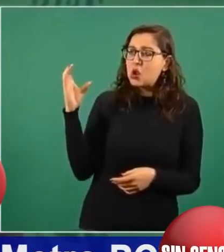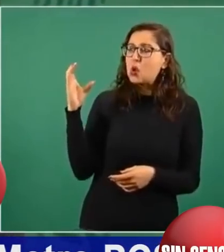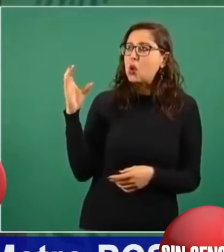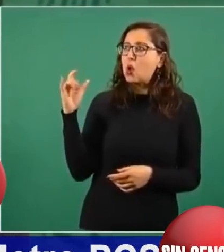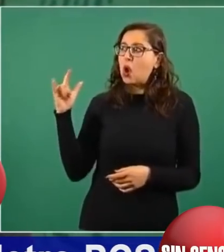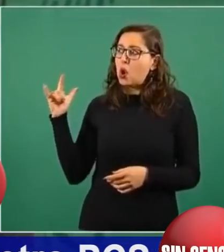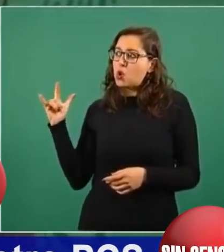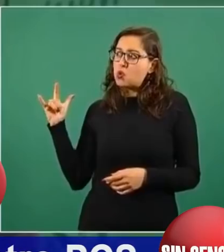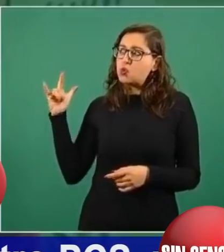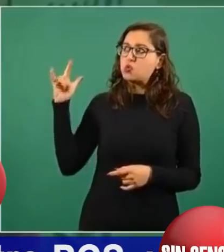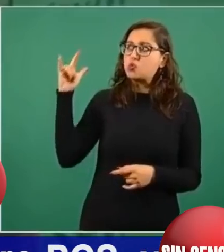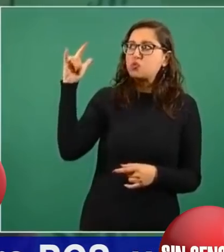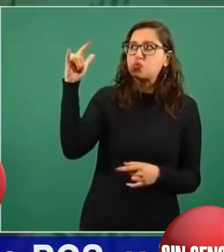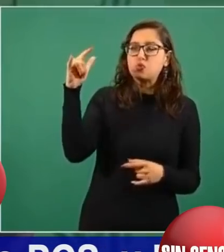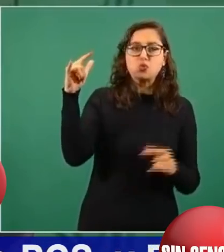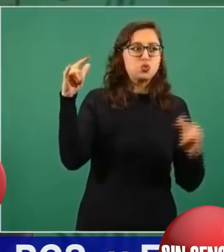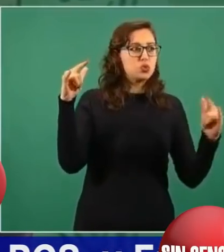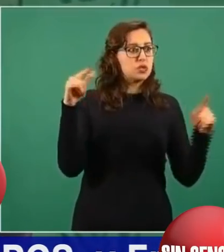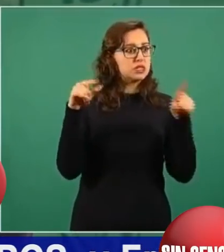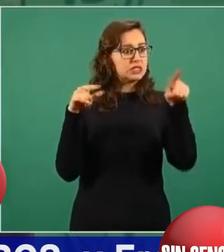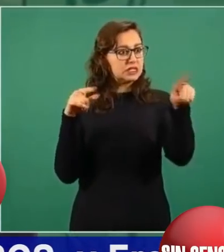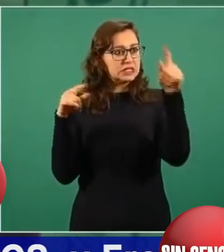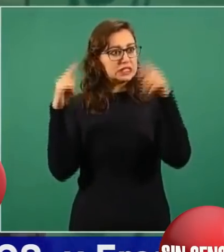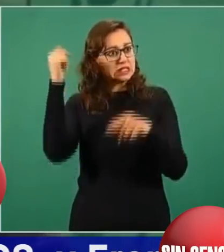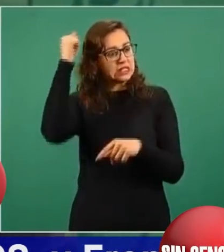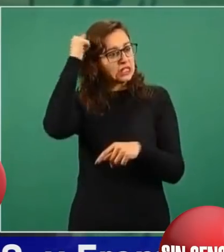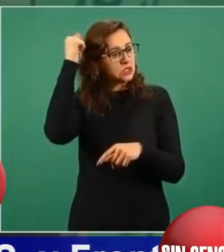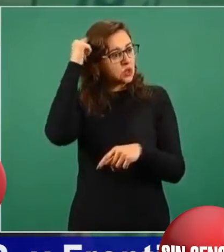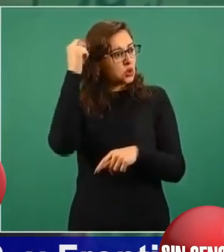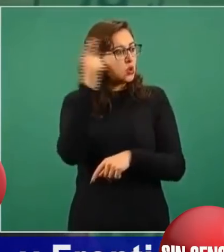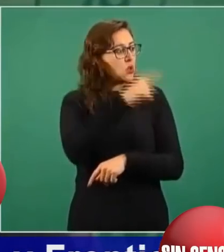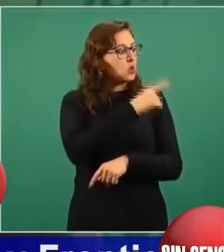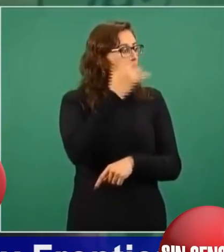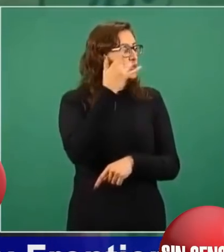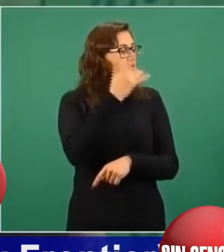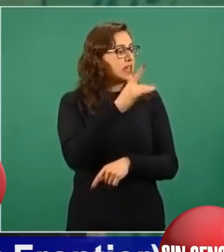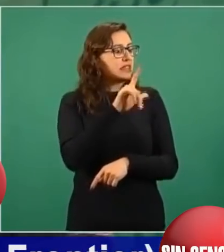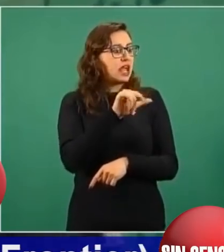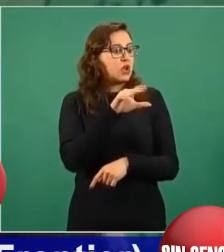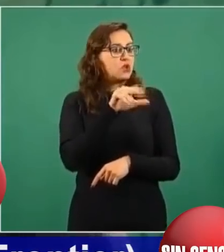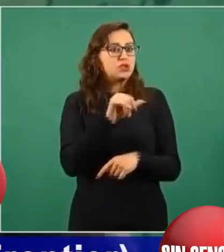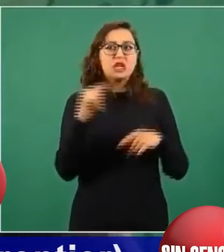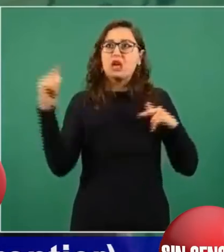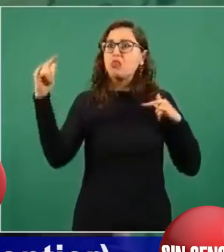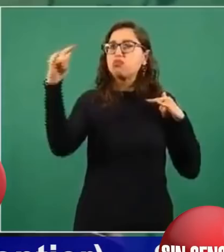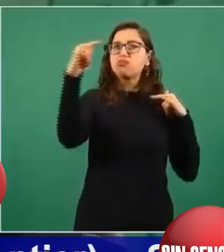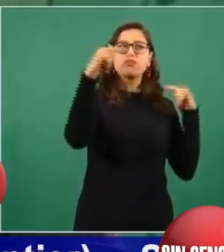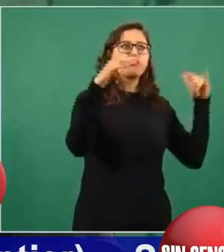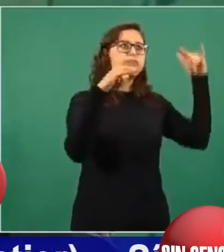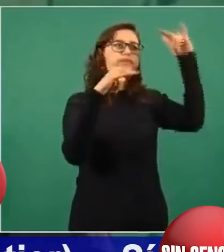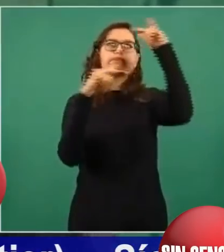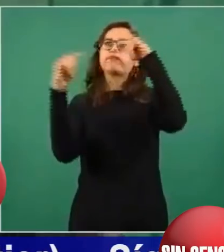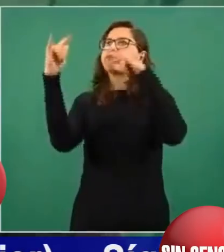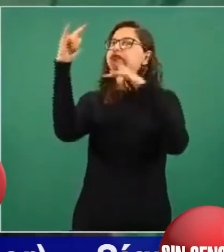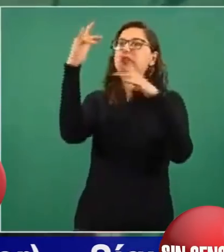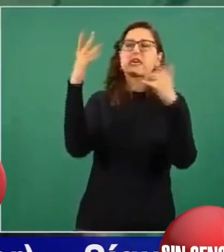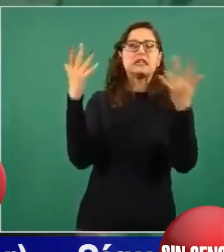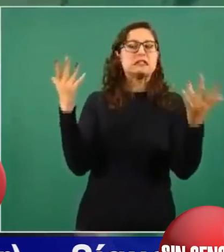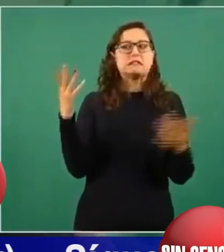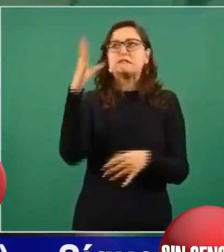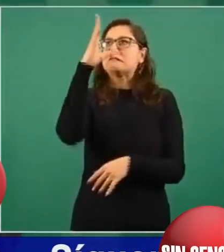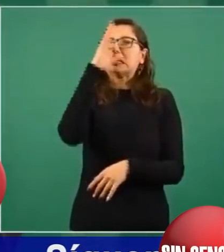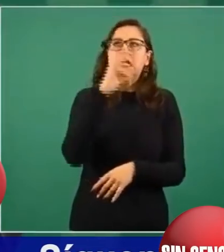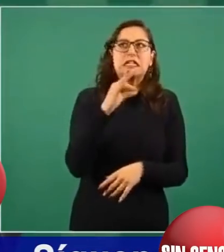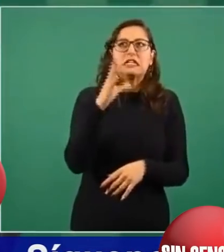el aeropuerto de la Ciudad de México y el de Santa Lucía, que con el nuevo aeropuerto se tenían que cerrar los